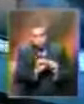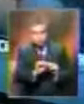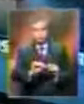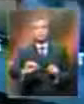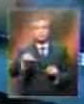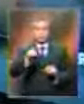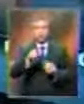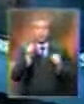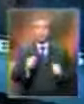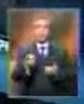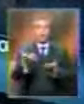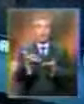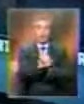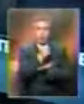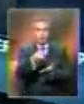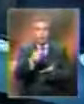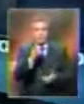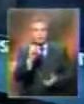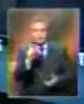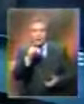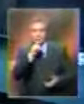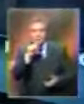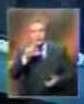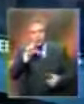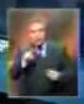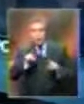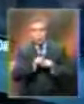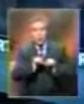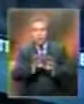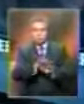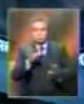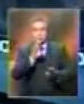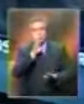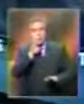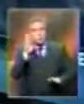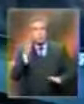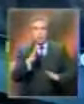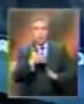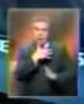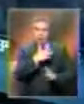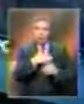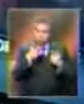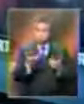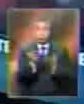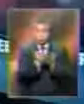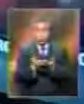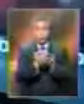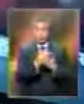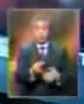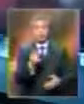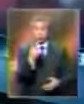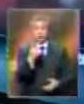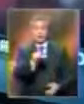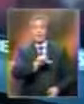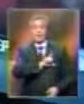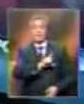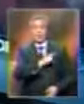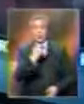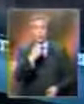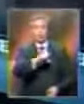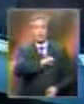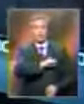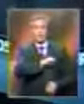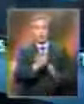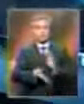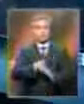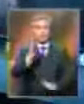o que lograron identificar bacterias que descontaminan el agua. Estudiantes que marcan la diferencia, como dos niñas del Liceo 1 de Santiago que van a